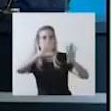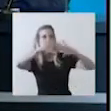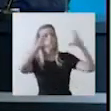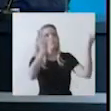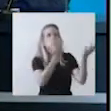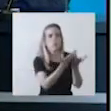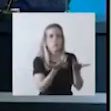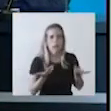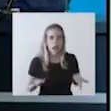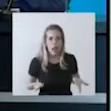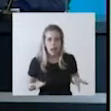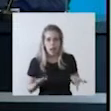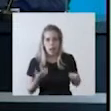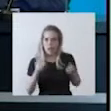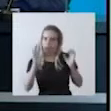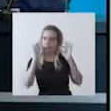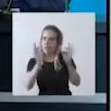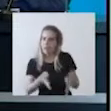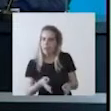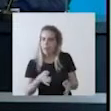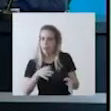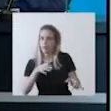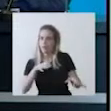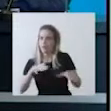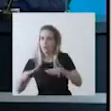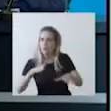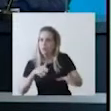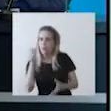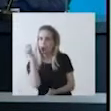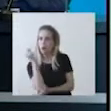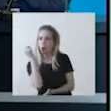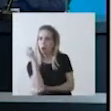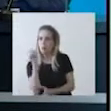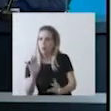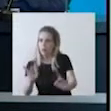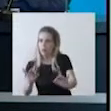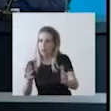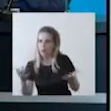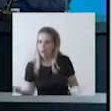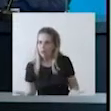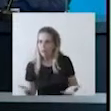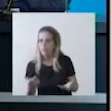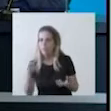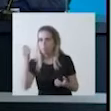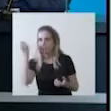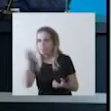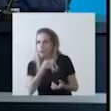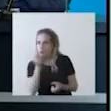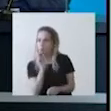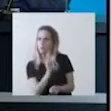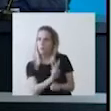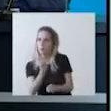cuarentena y lo que estamos viviendo, la parte odontológica se encuentra, como bien salió en un comunicado del New York